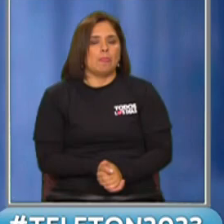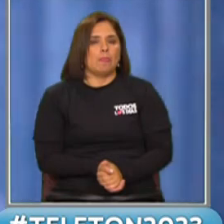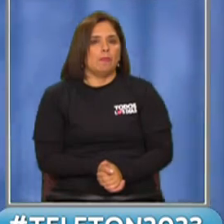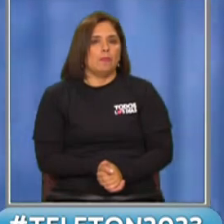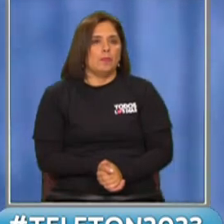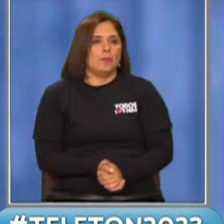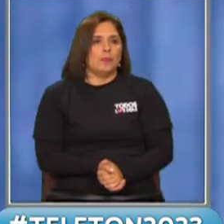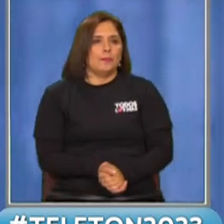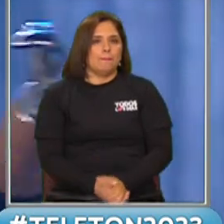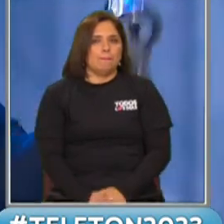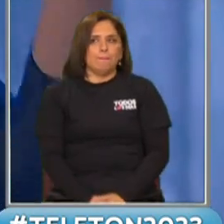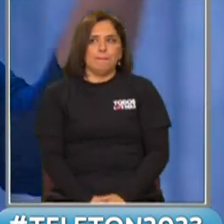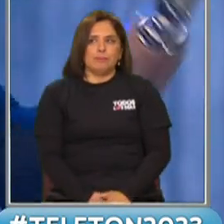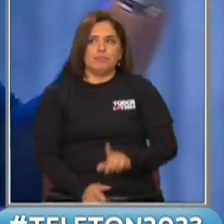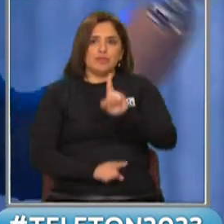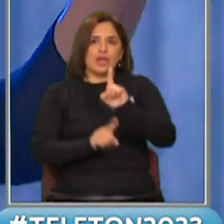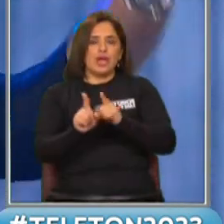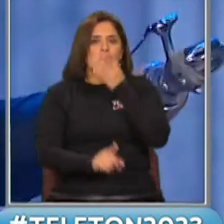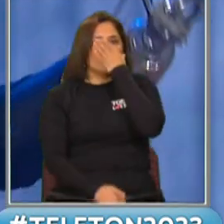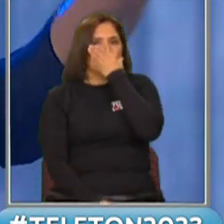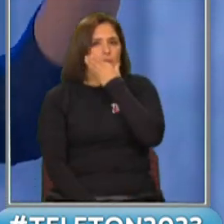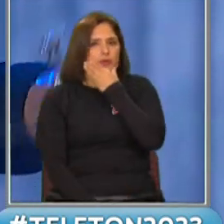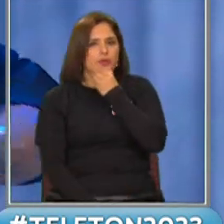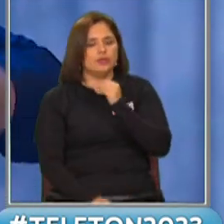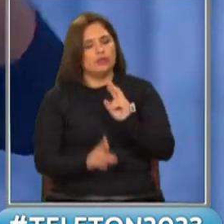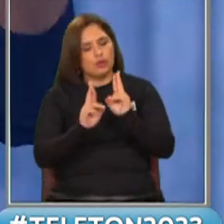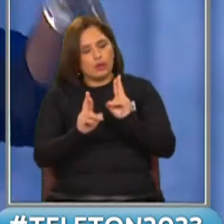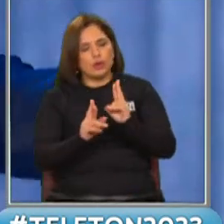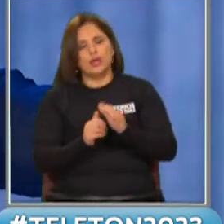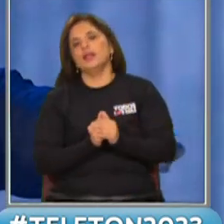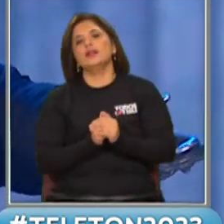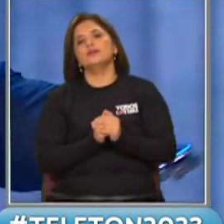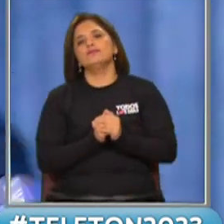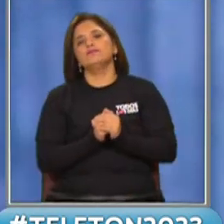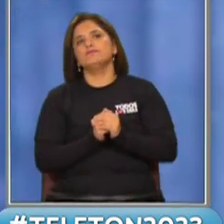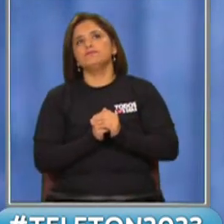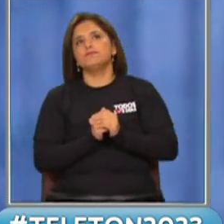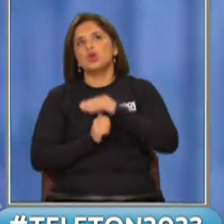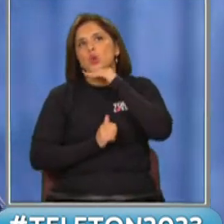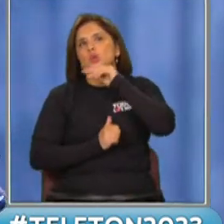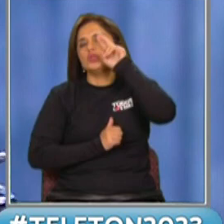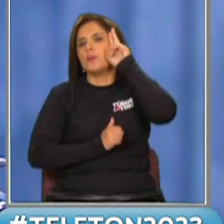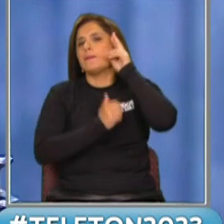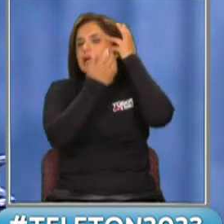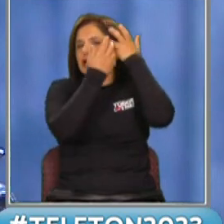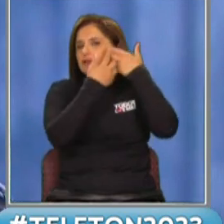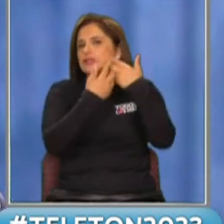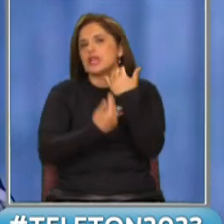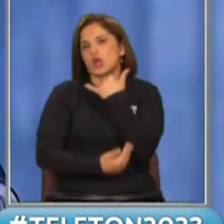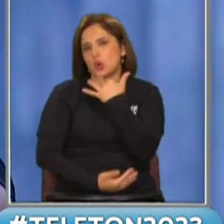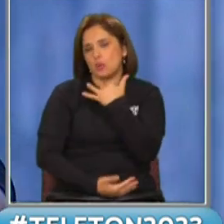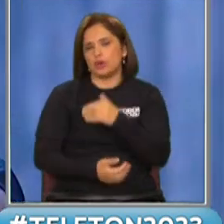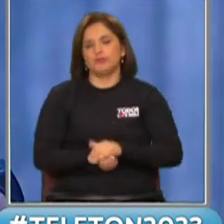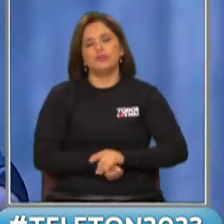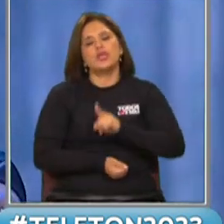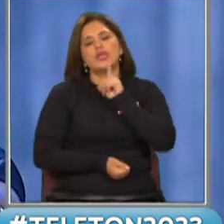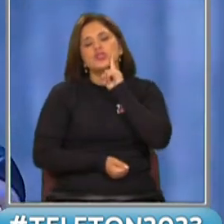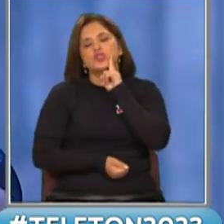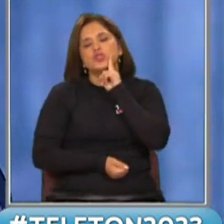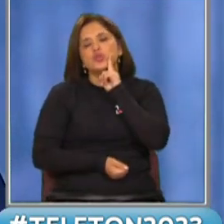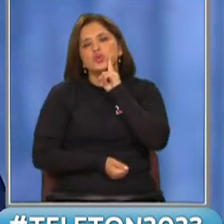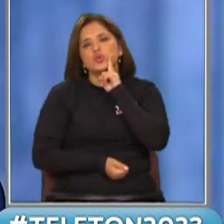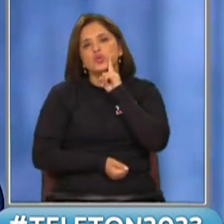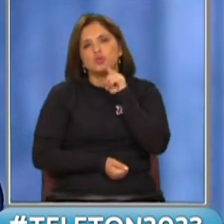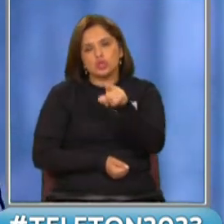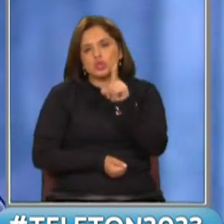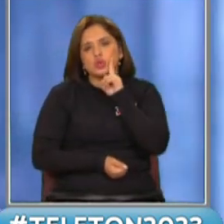casa algo muy bonito que espero que se queden con esto porque el humor también es reflexión si tú tienes una taza sin oreja en tu